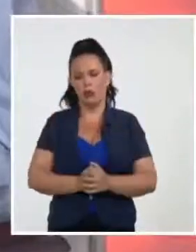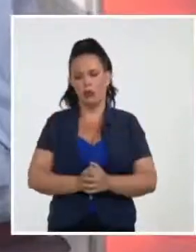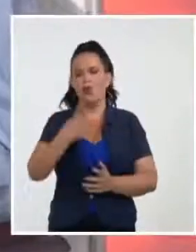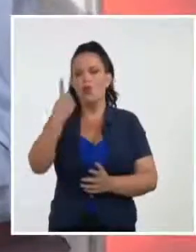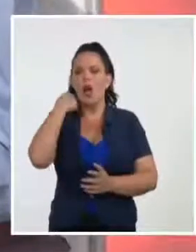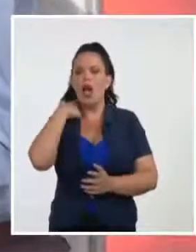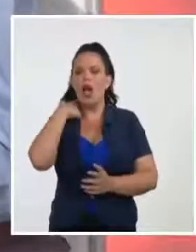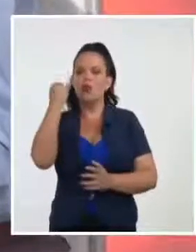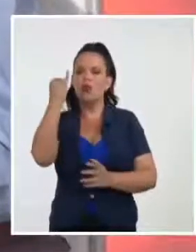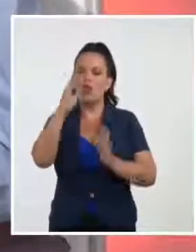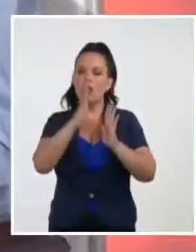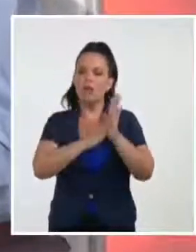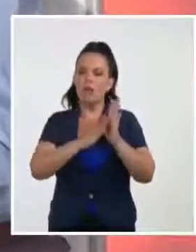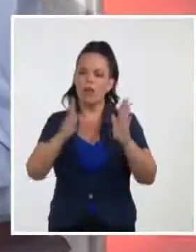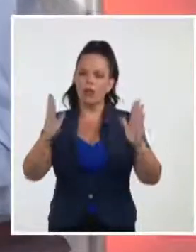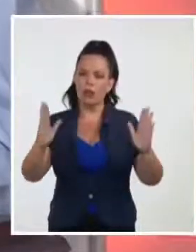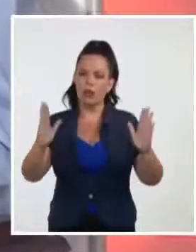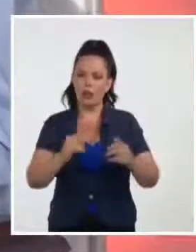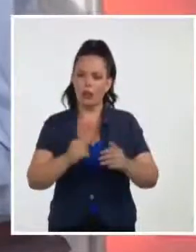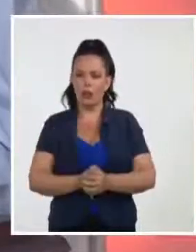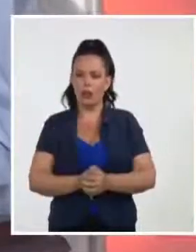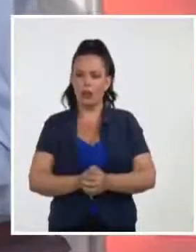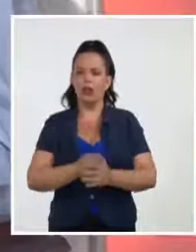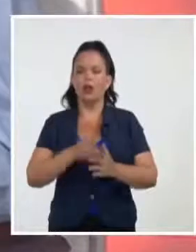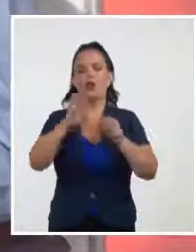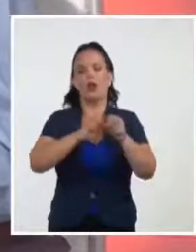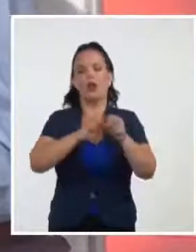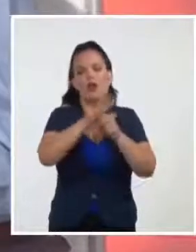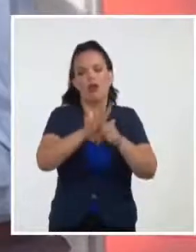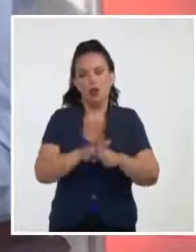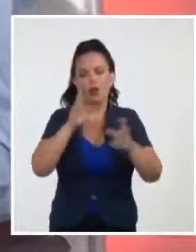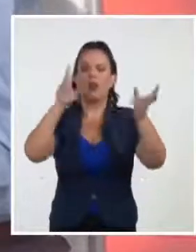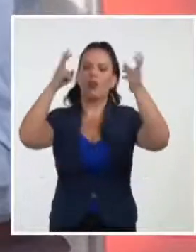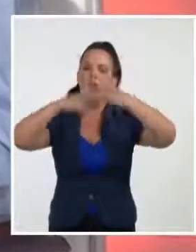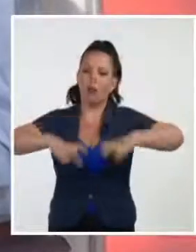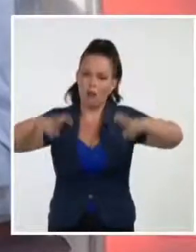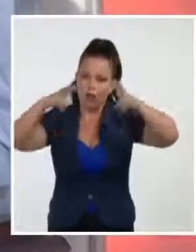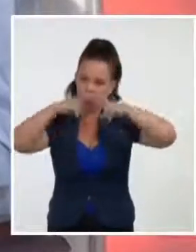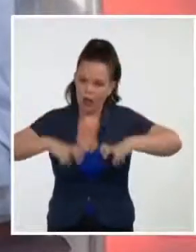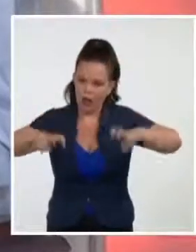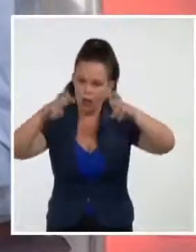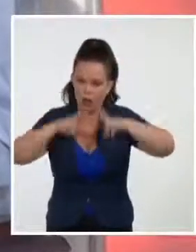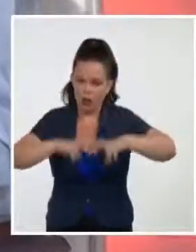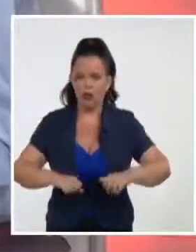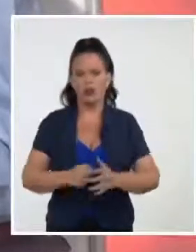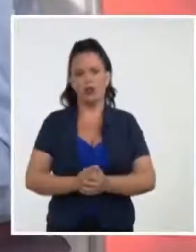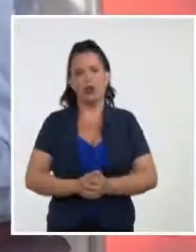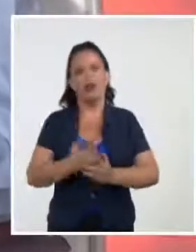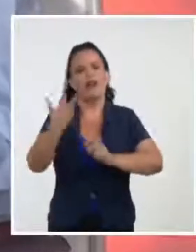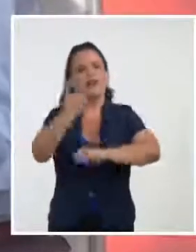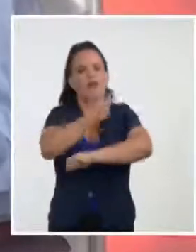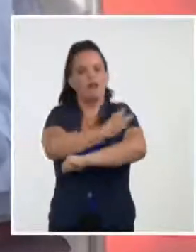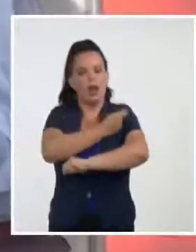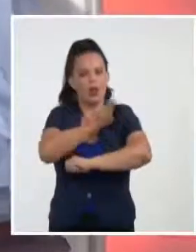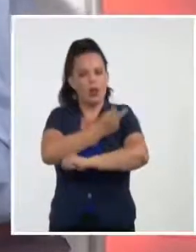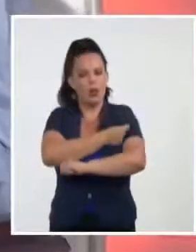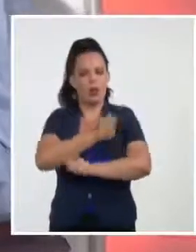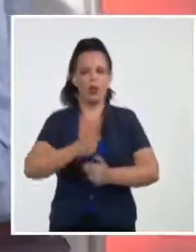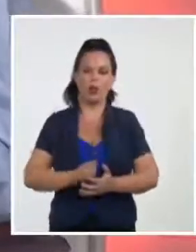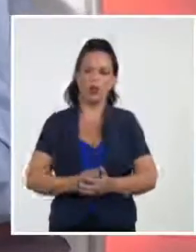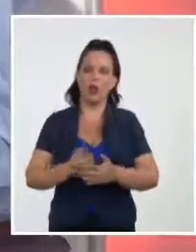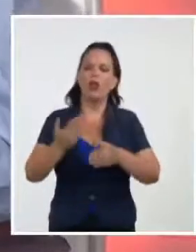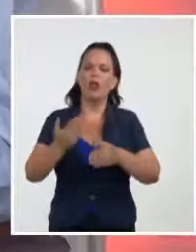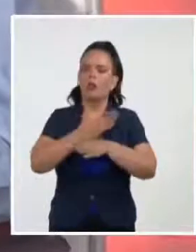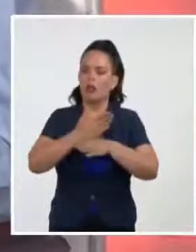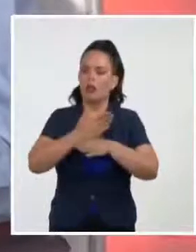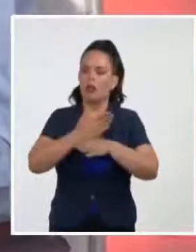muchas investigaciones, vacunas, aplicación de vacunas en el mundo, en diferentes países, unos más, unos